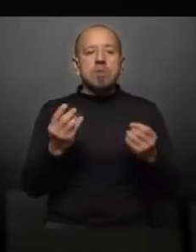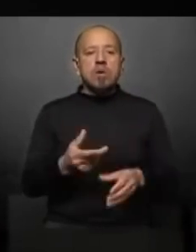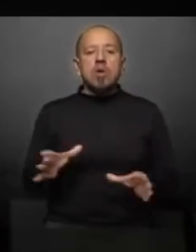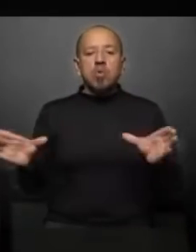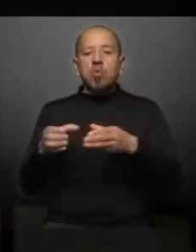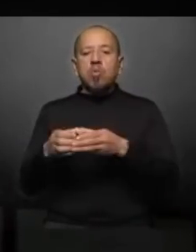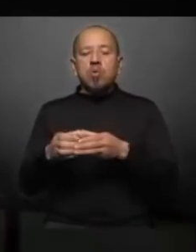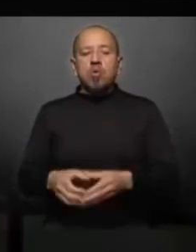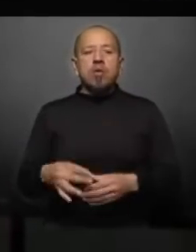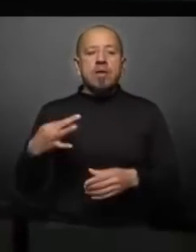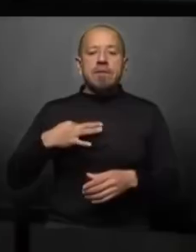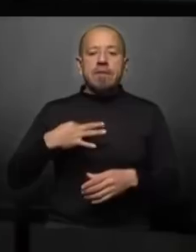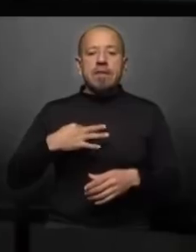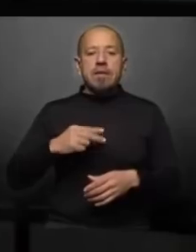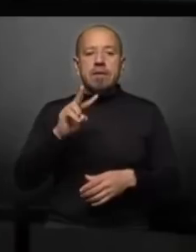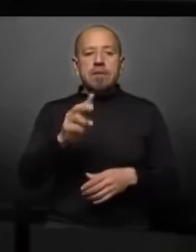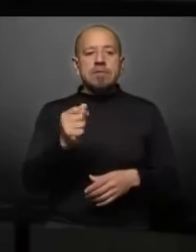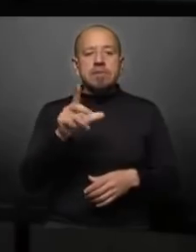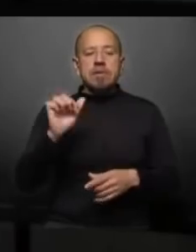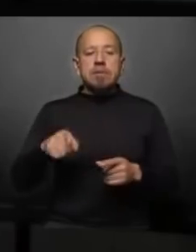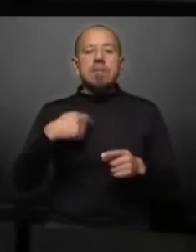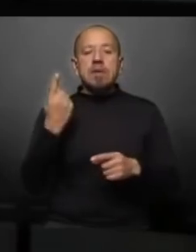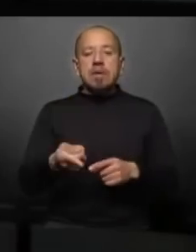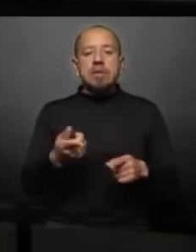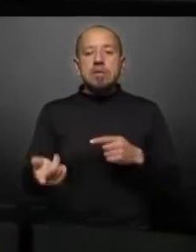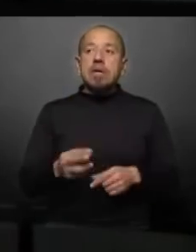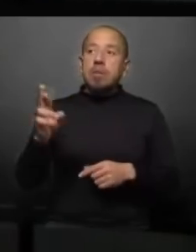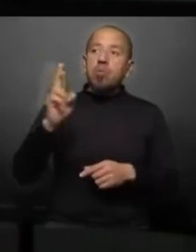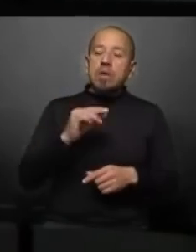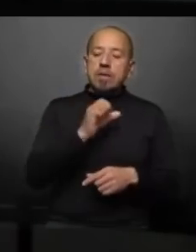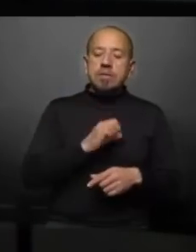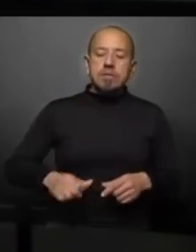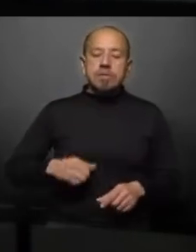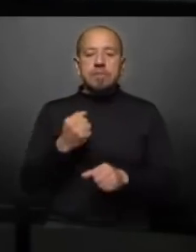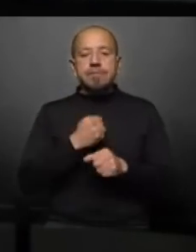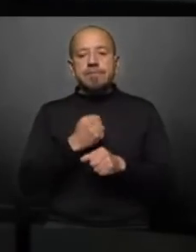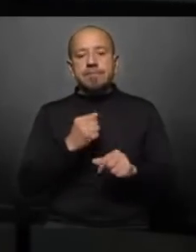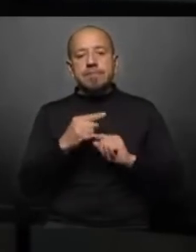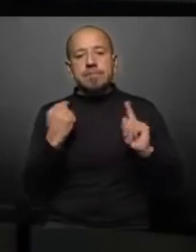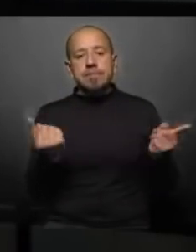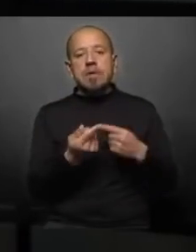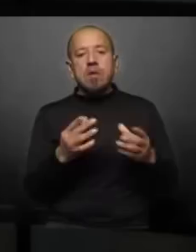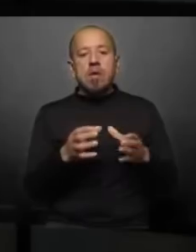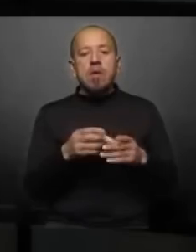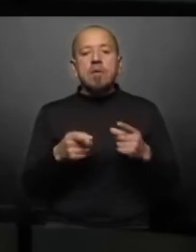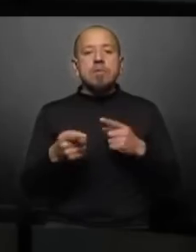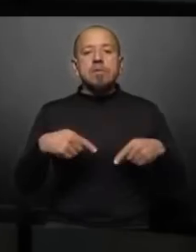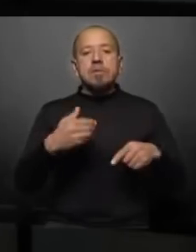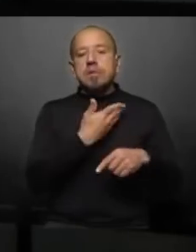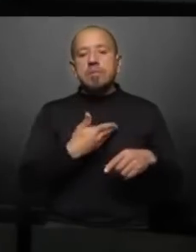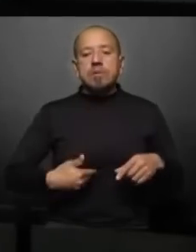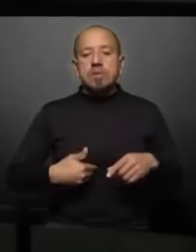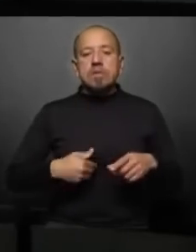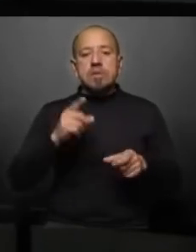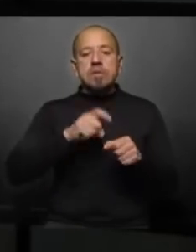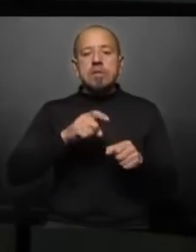convoca una marcha a realizarse mañana reclamando respuestas del estado y también trabajo en conjunto con la comunidad el flamante presidente del